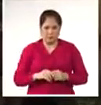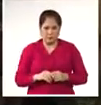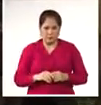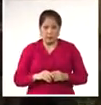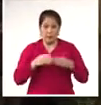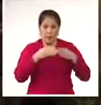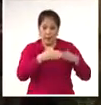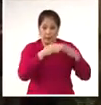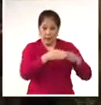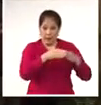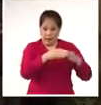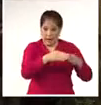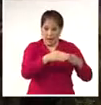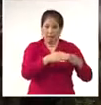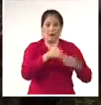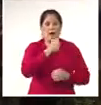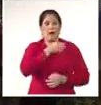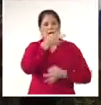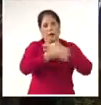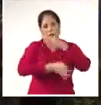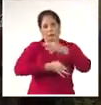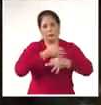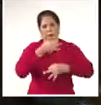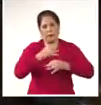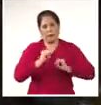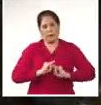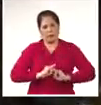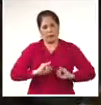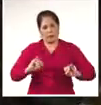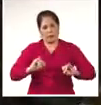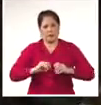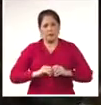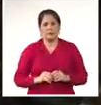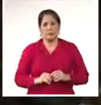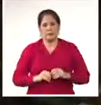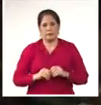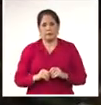Desde Granma, Lisset Márquez, Sistema Informativo de la Televisión Cubana.